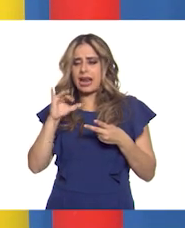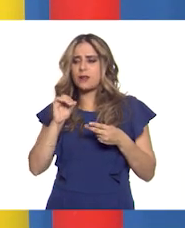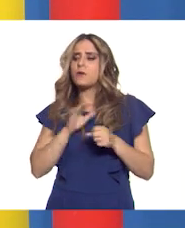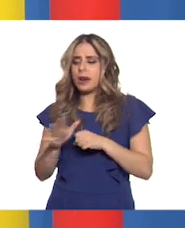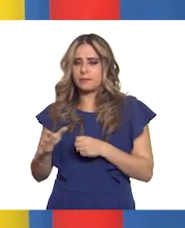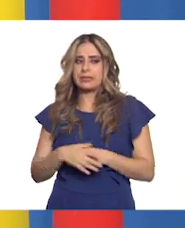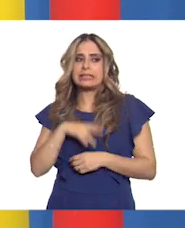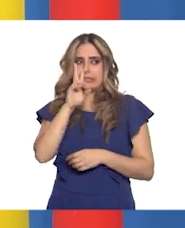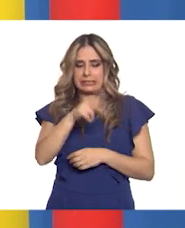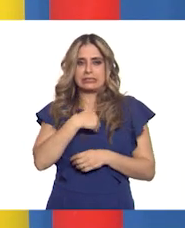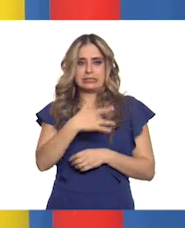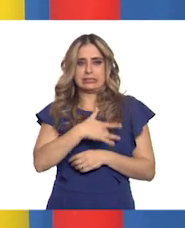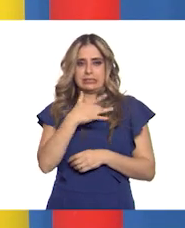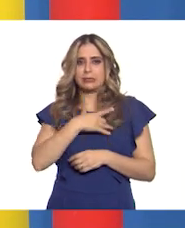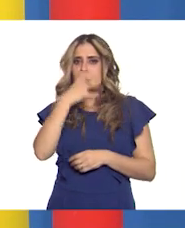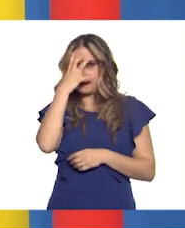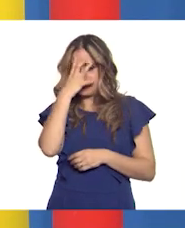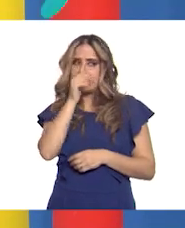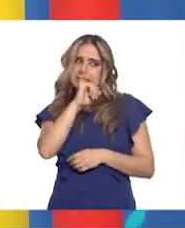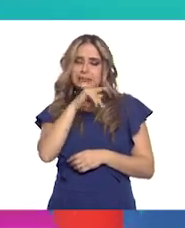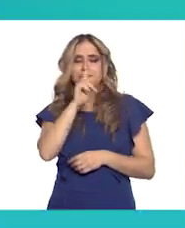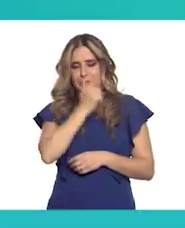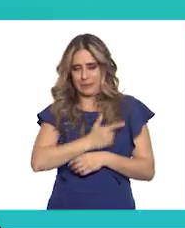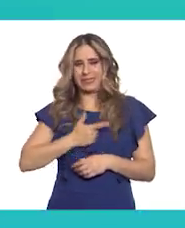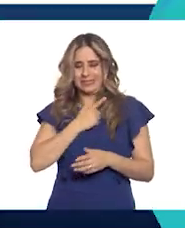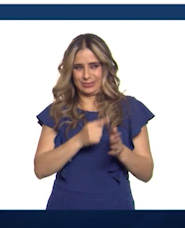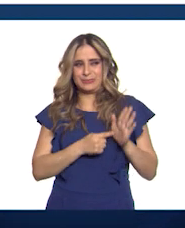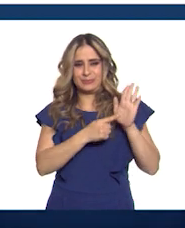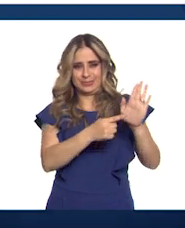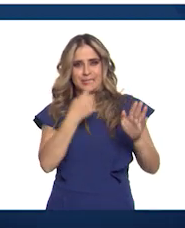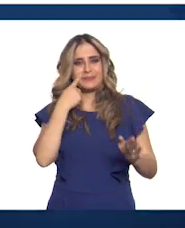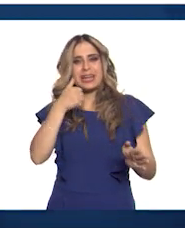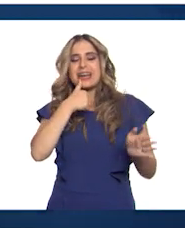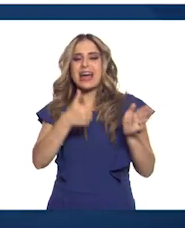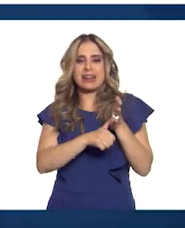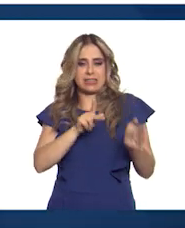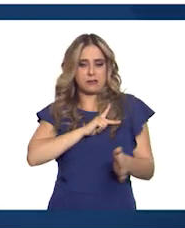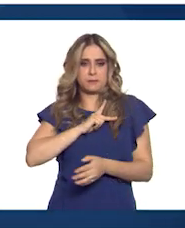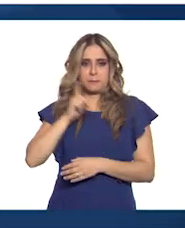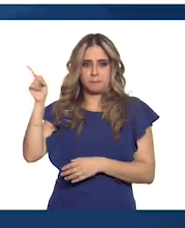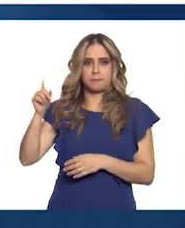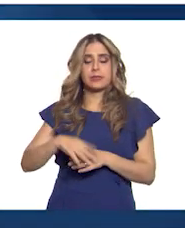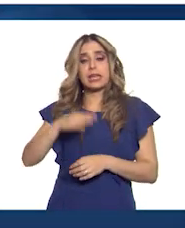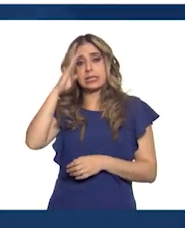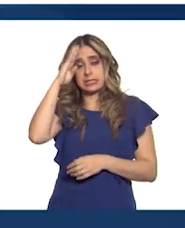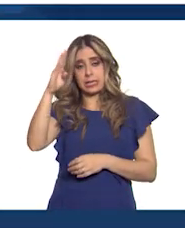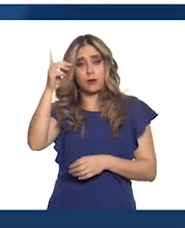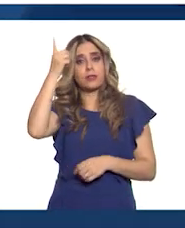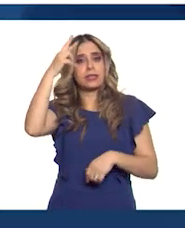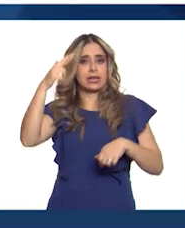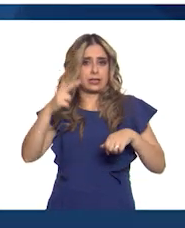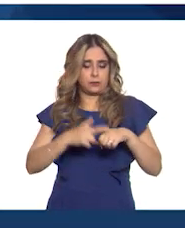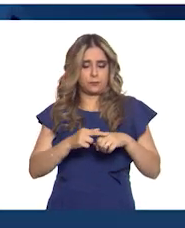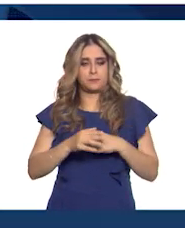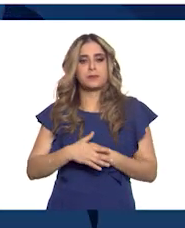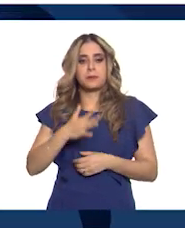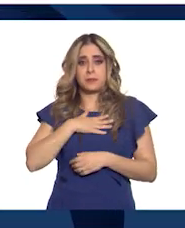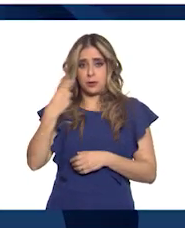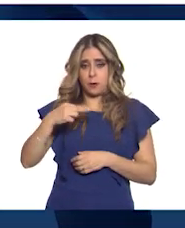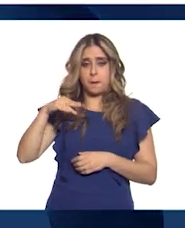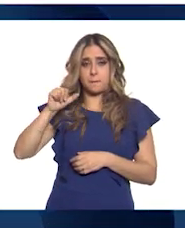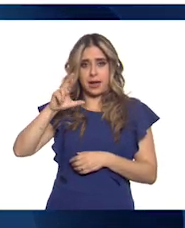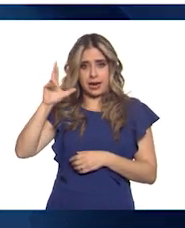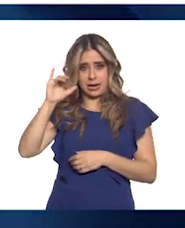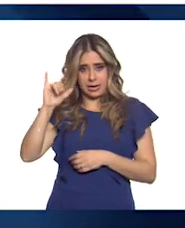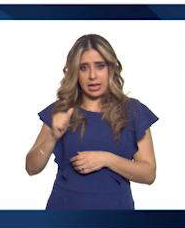pena, pero sobre todo con muchísimo gusto. Dice así mi carta. Señor director, dos puntos. Mi nombre es María